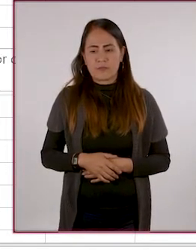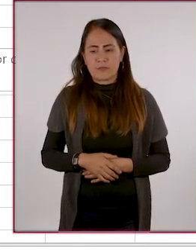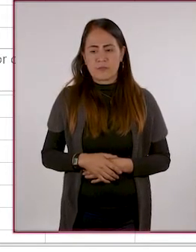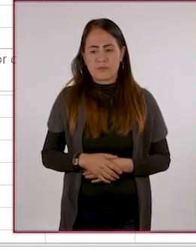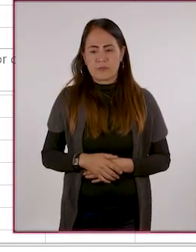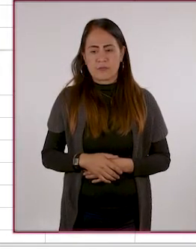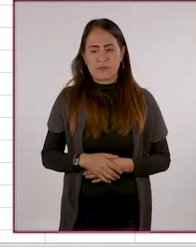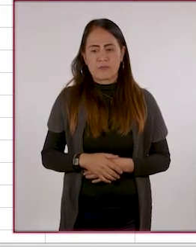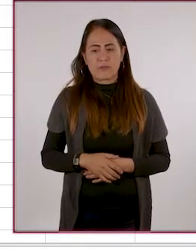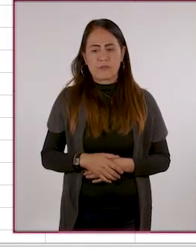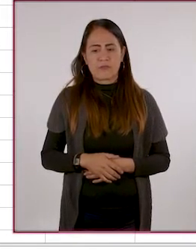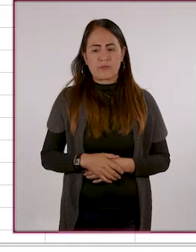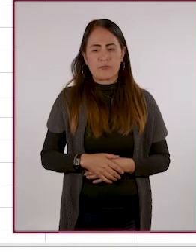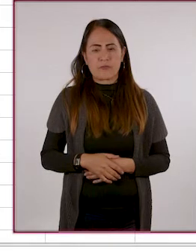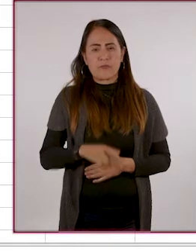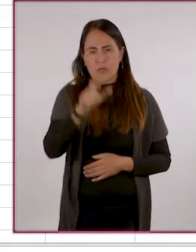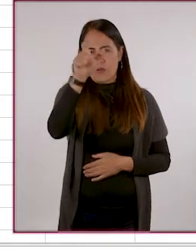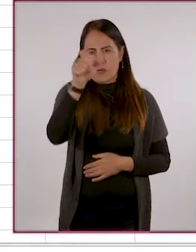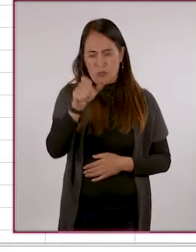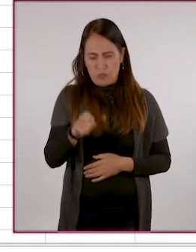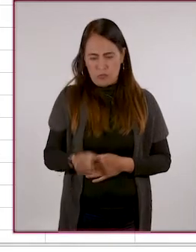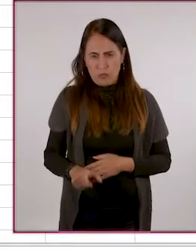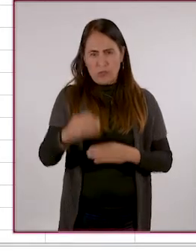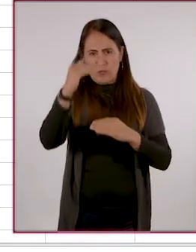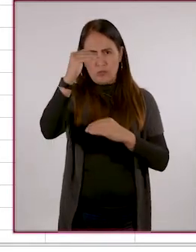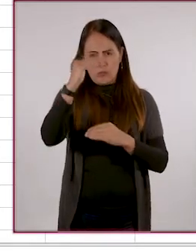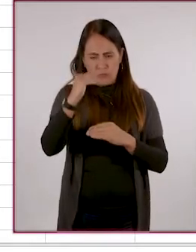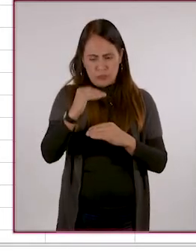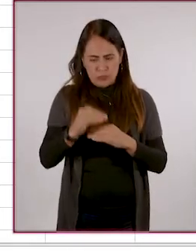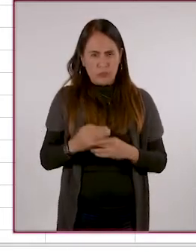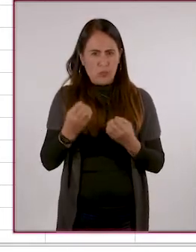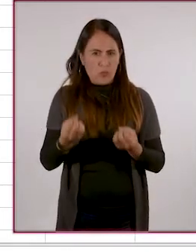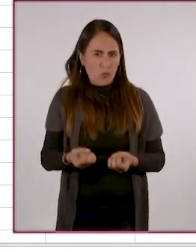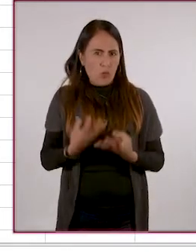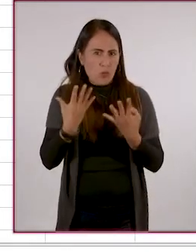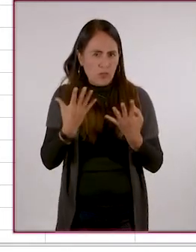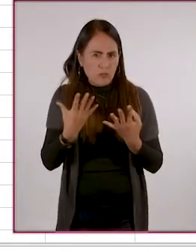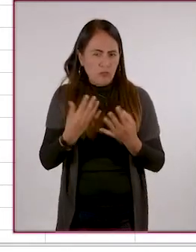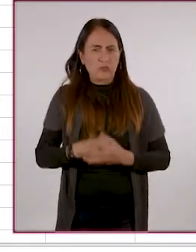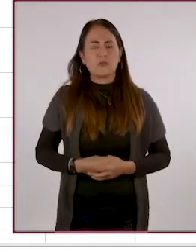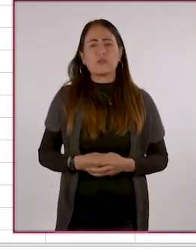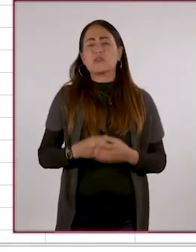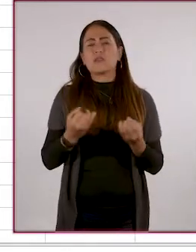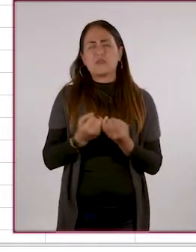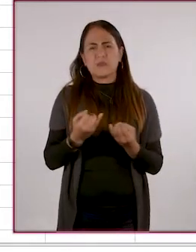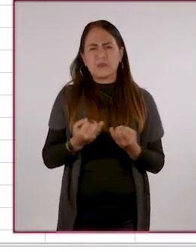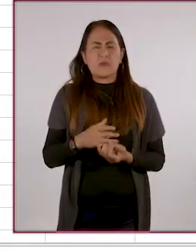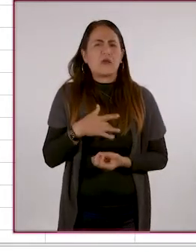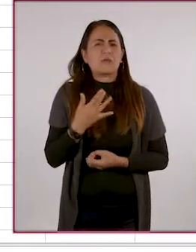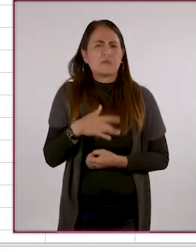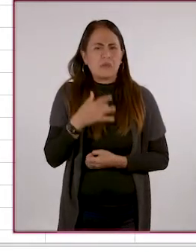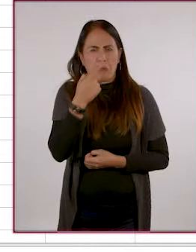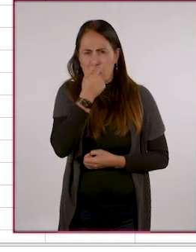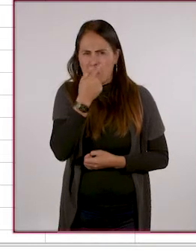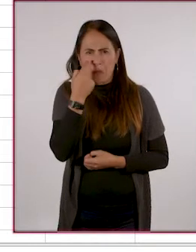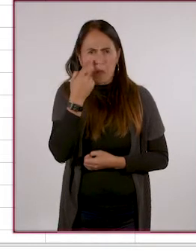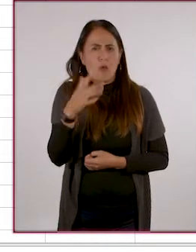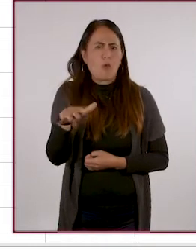al sexo masculino, ¿no? Le doy el rango de la columna donde quiero que busque los valores, qué criterio quiero que